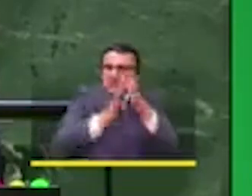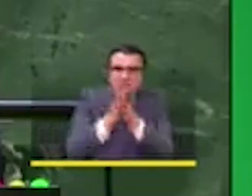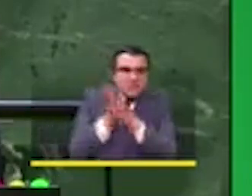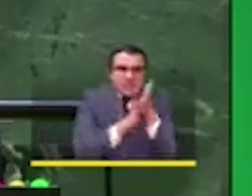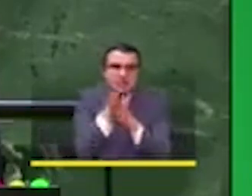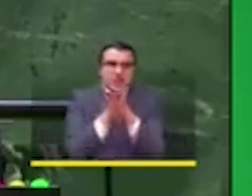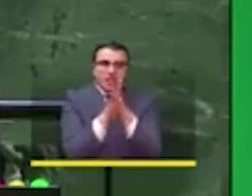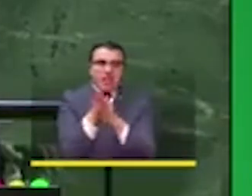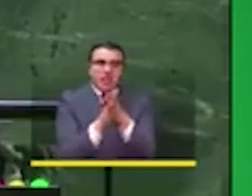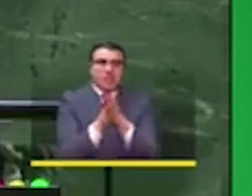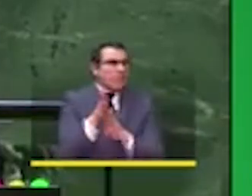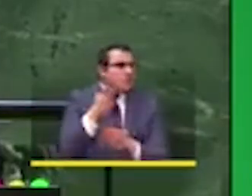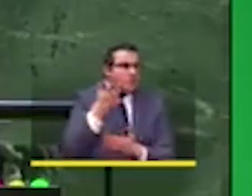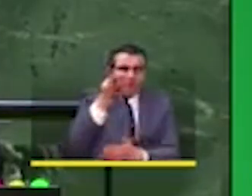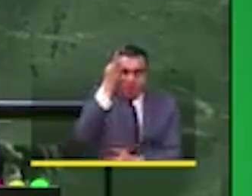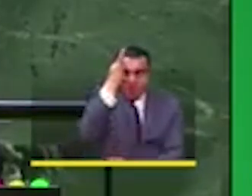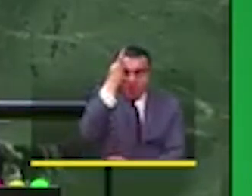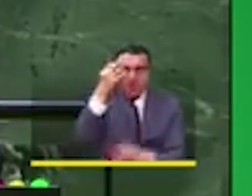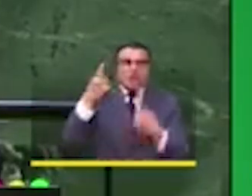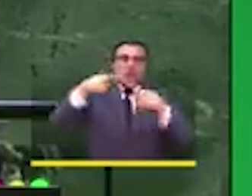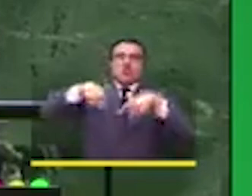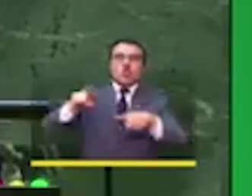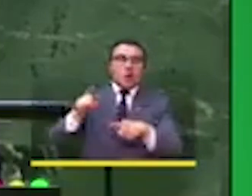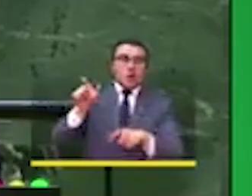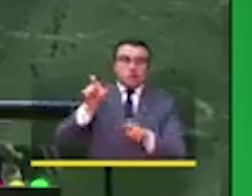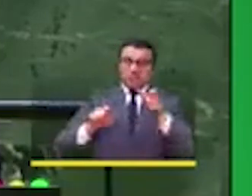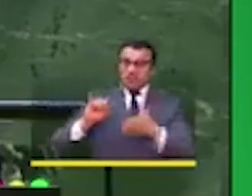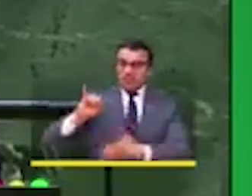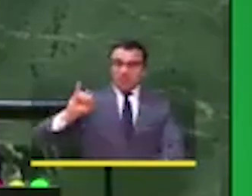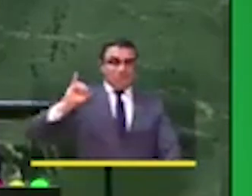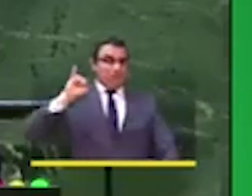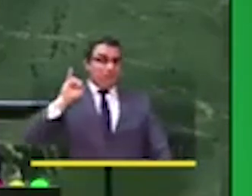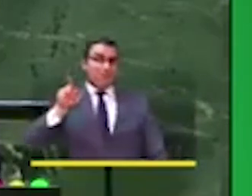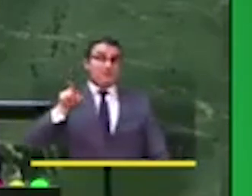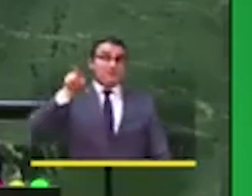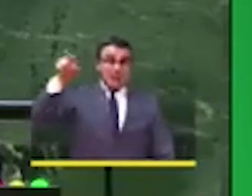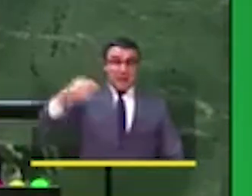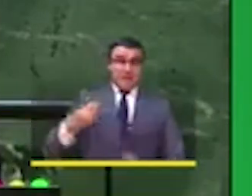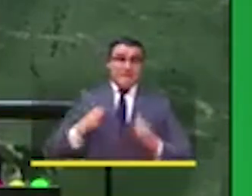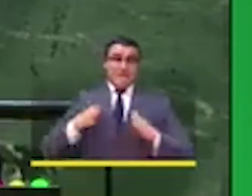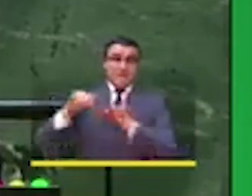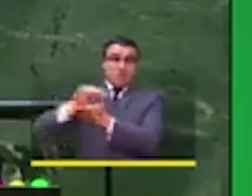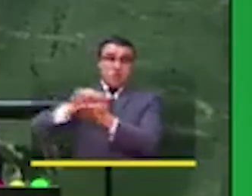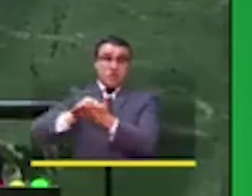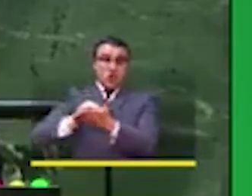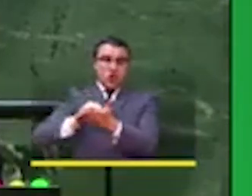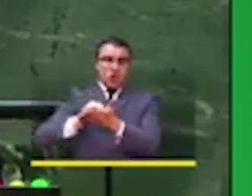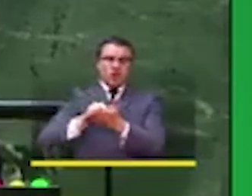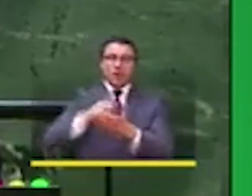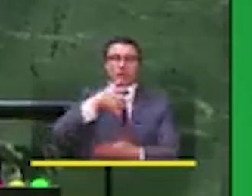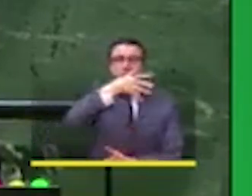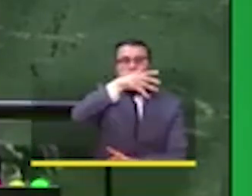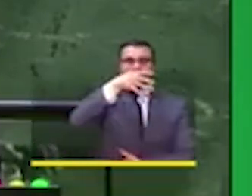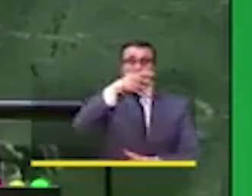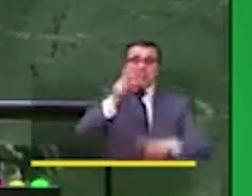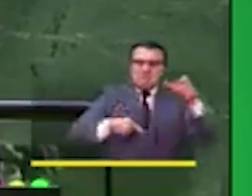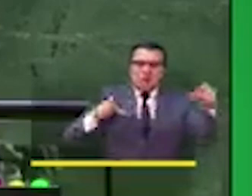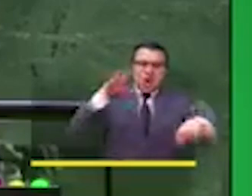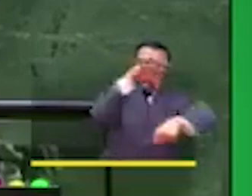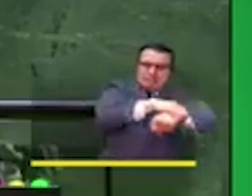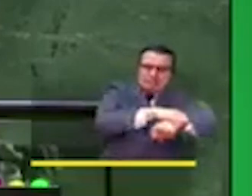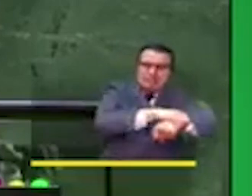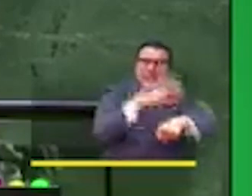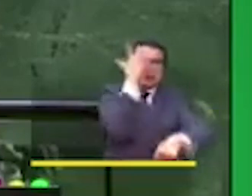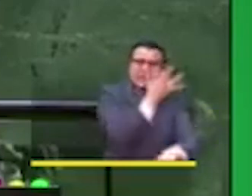del yuppie de Manhattan, la cocaína, y encerraron a millones de negros y latinos en frías